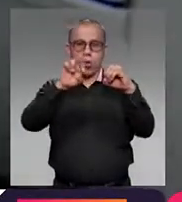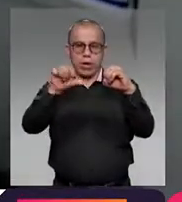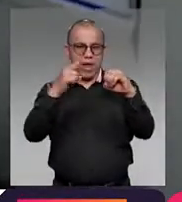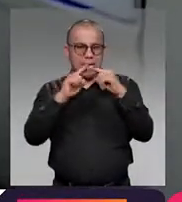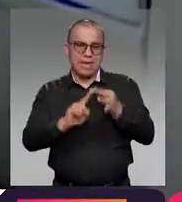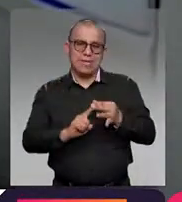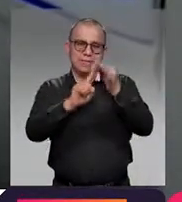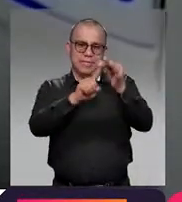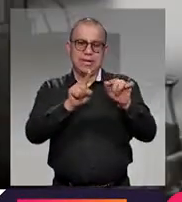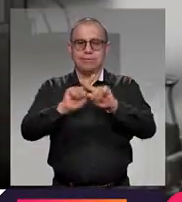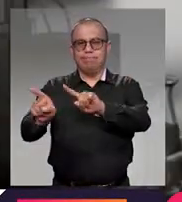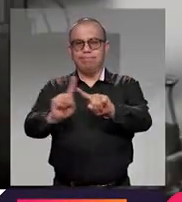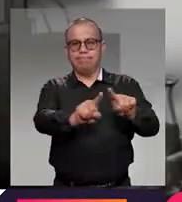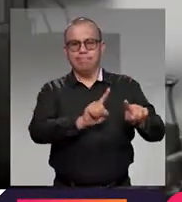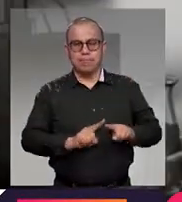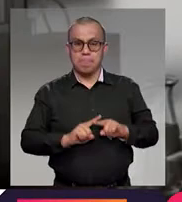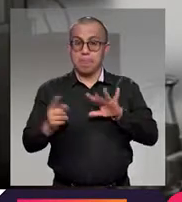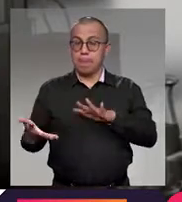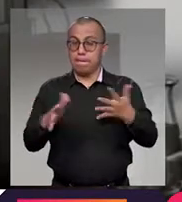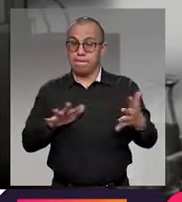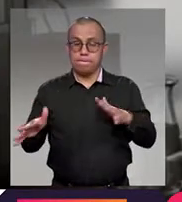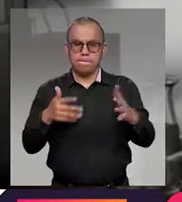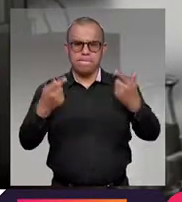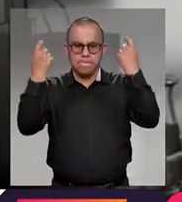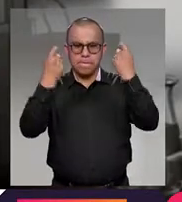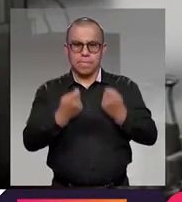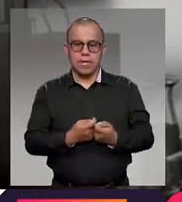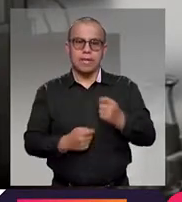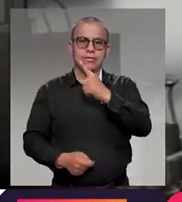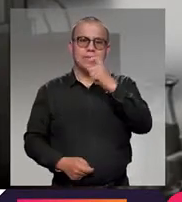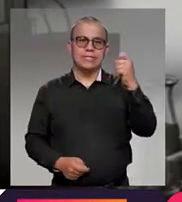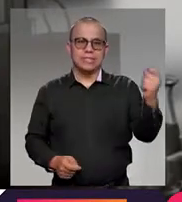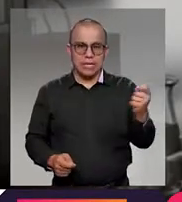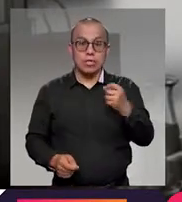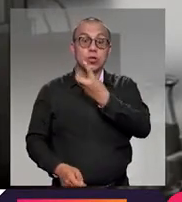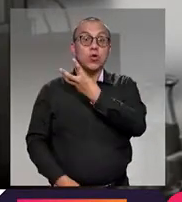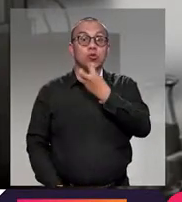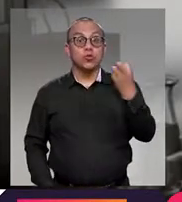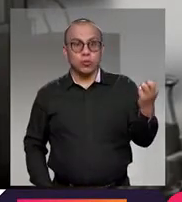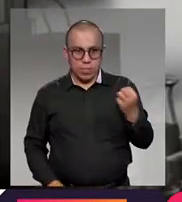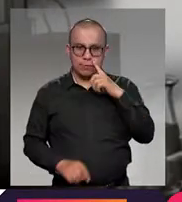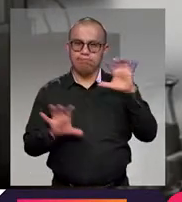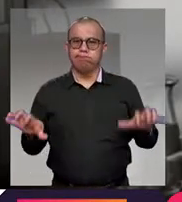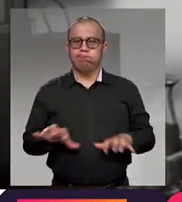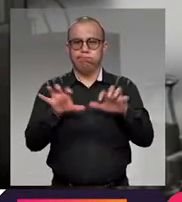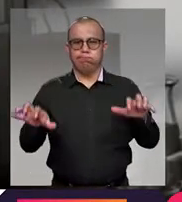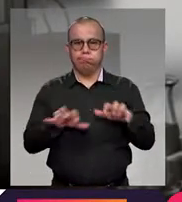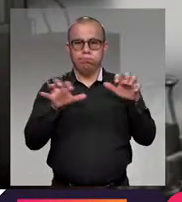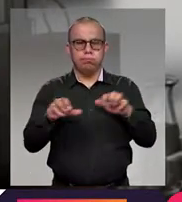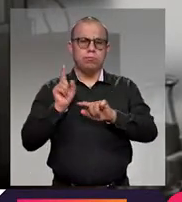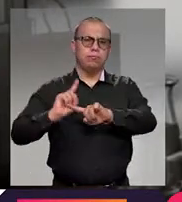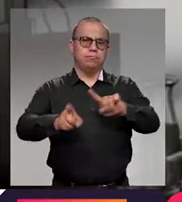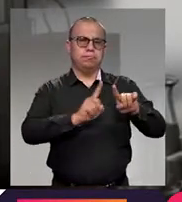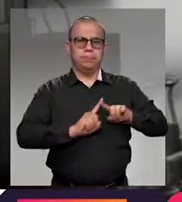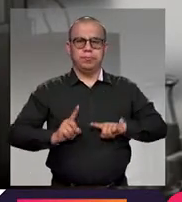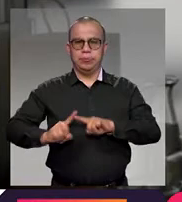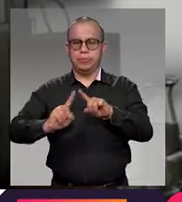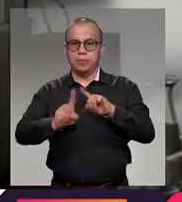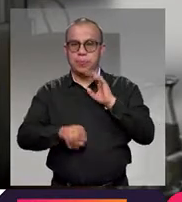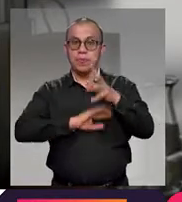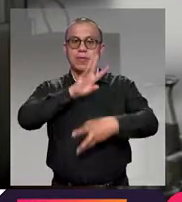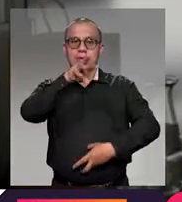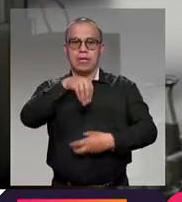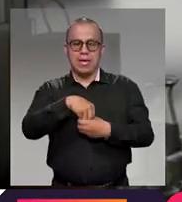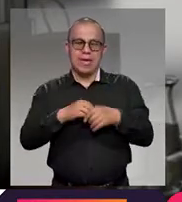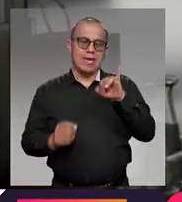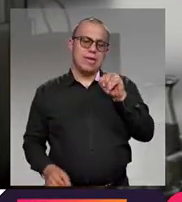equipos especializados calculamos poder hacer entre 600 y 800 actividades distintas de interferometría